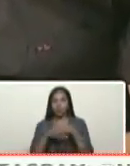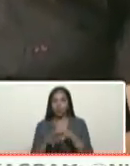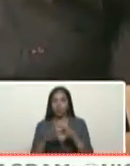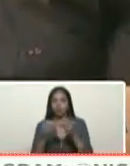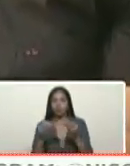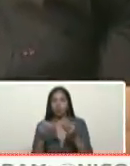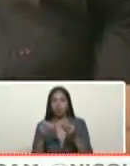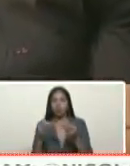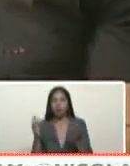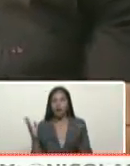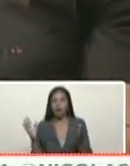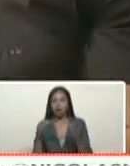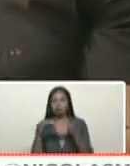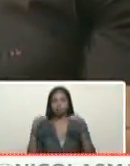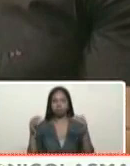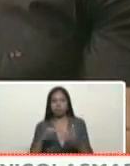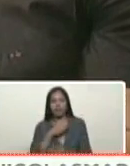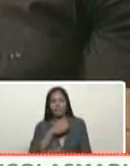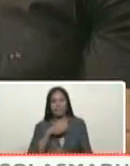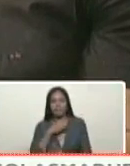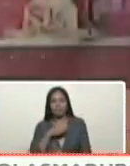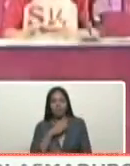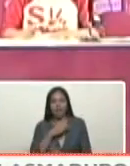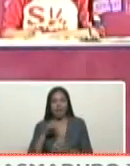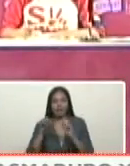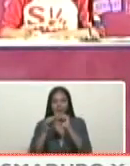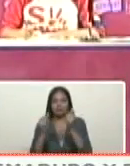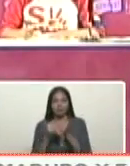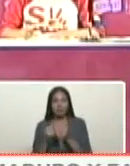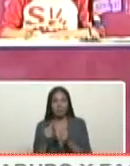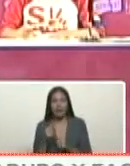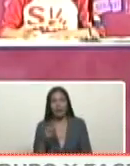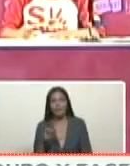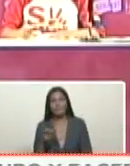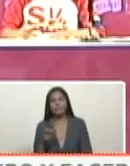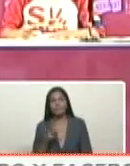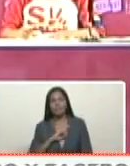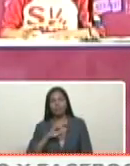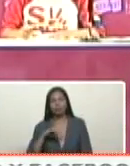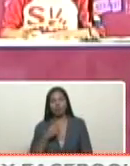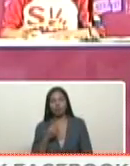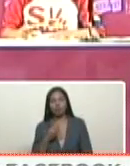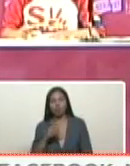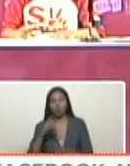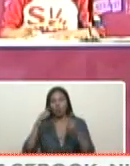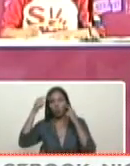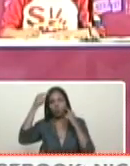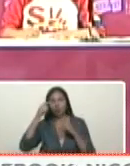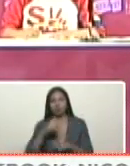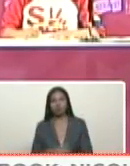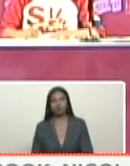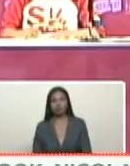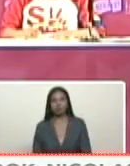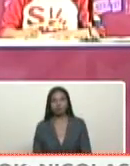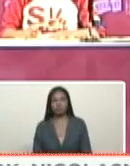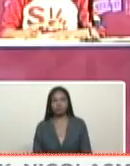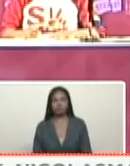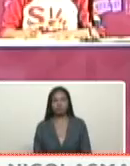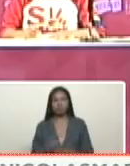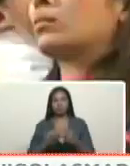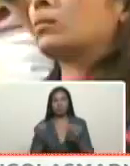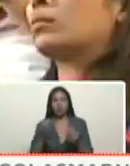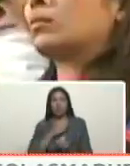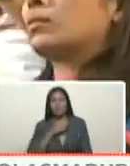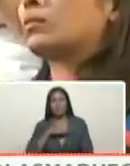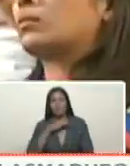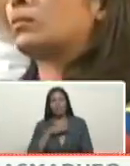todas las grandes misiones y misiones en el sistema de misiones y grandes misiones Hugo Chávez. Que todas las misiones y